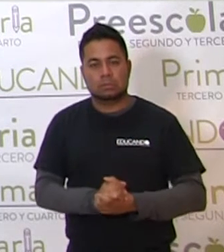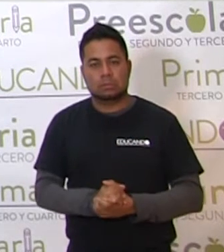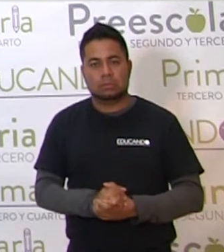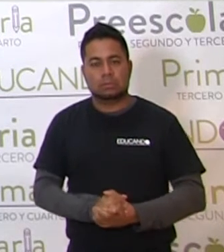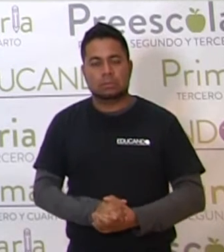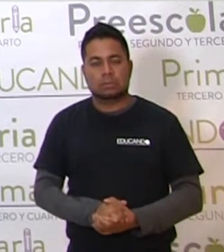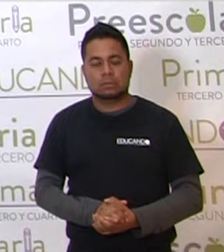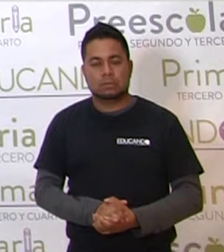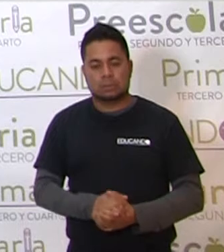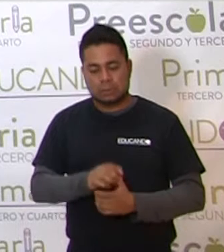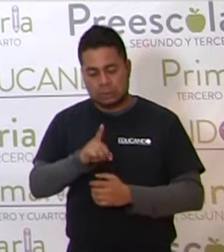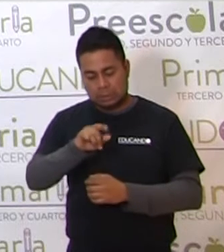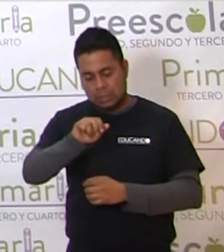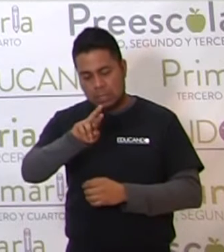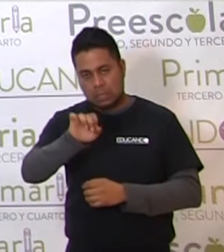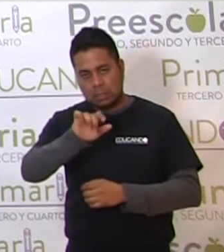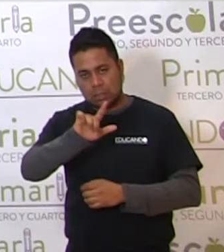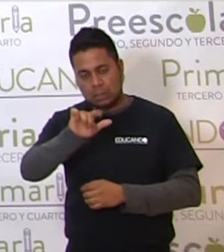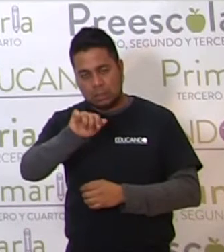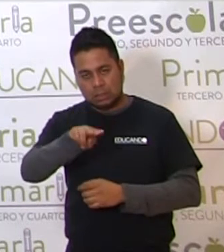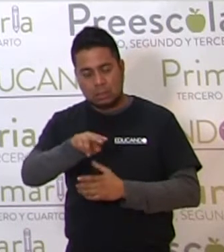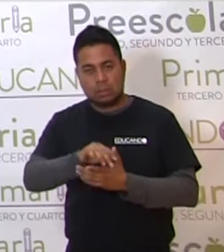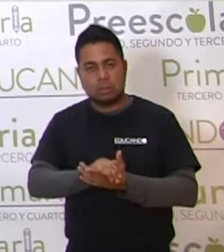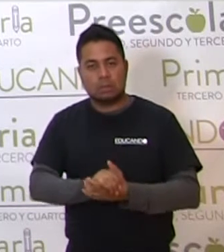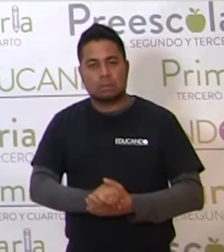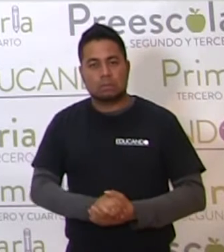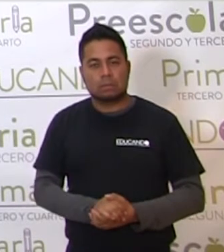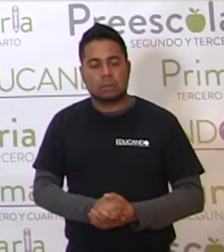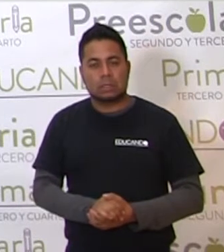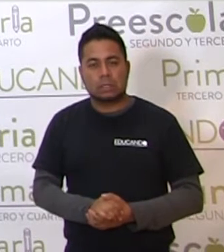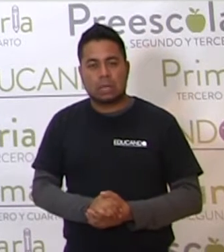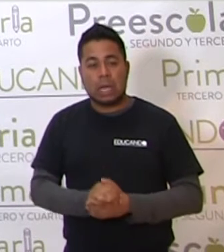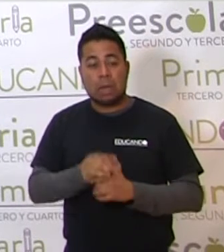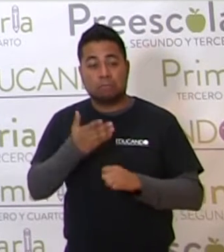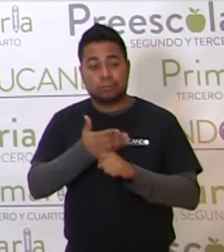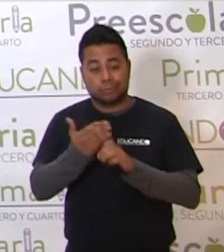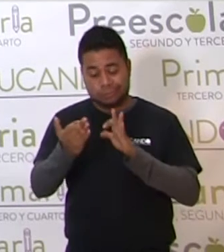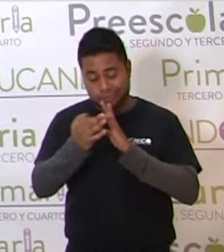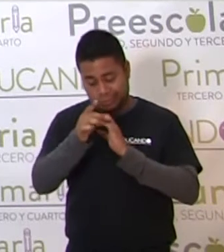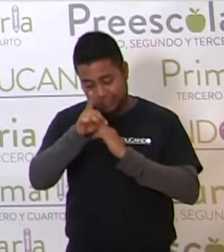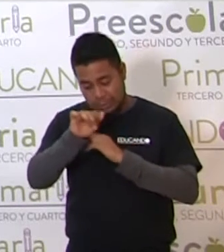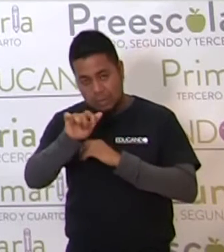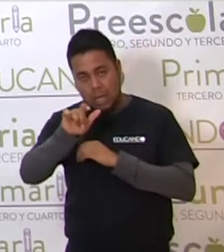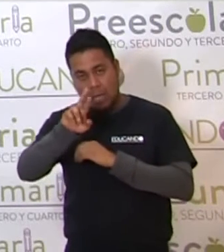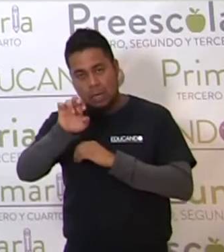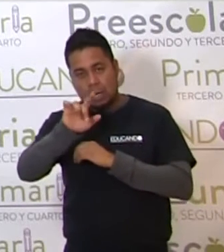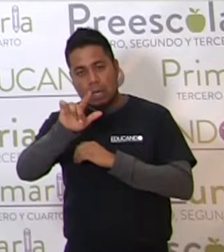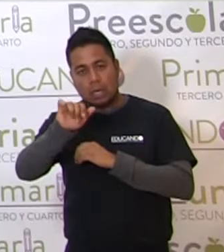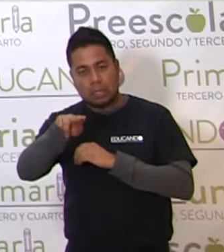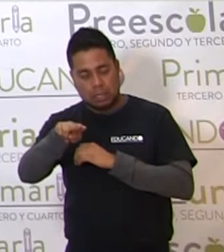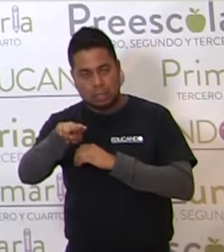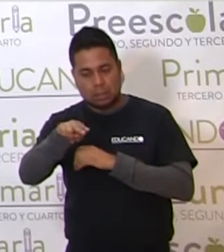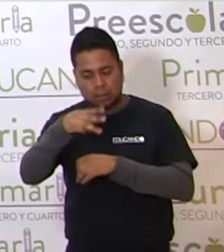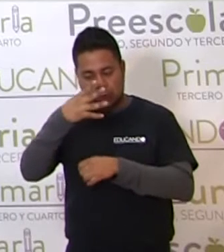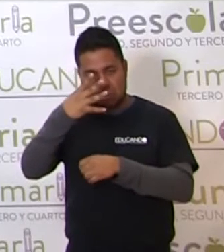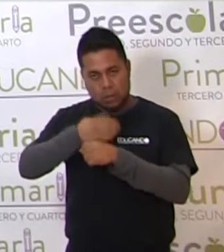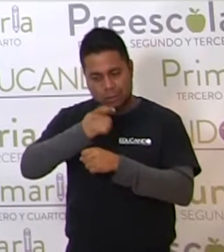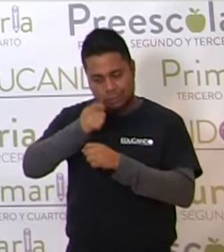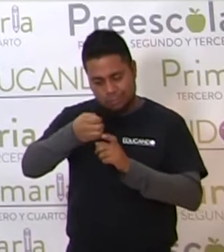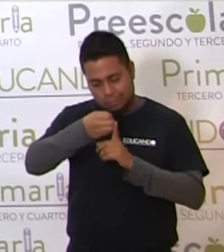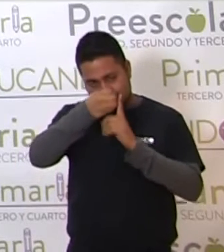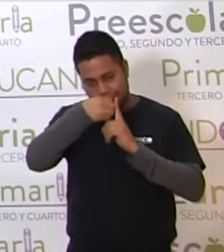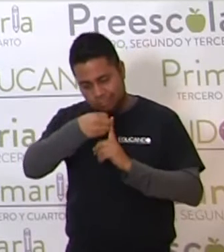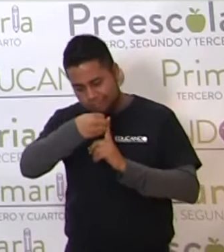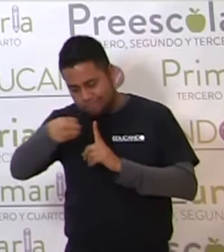arrayan bien muy cerca del arrayán Vámonos con el cuarto que es